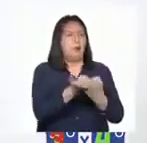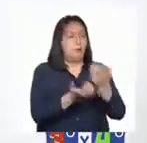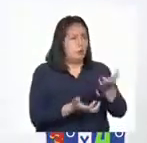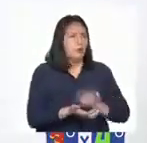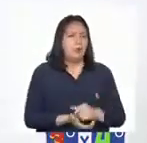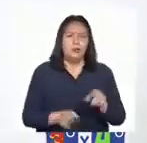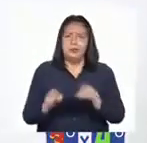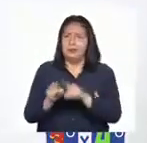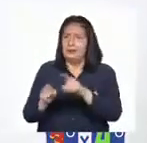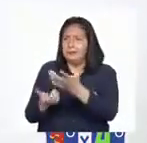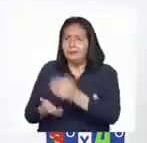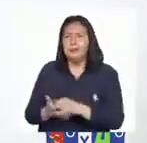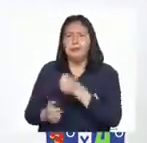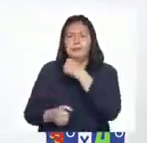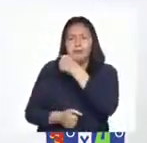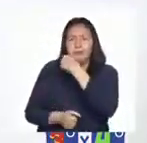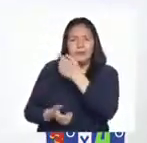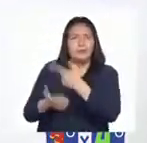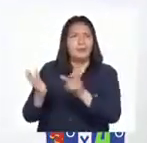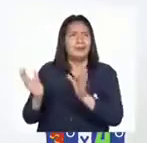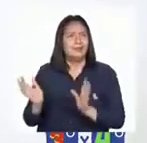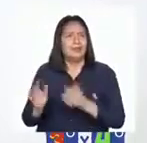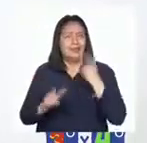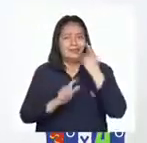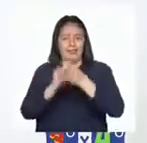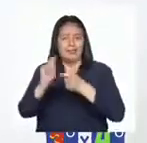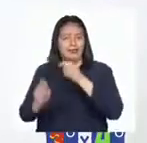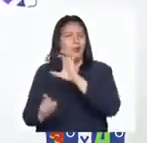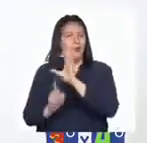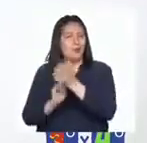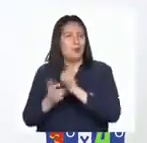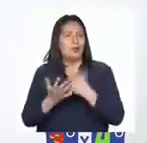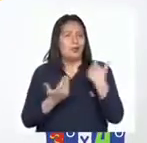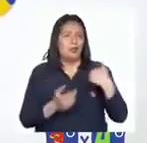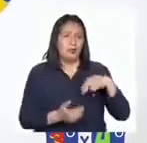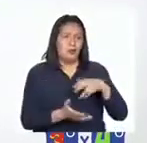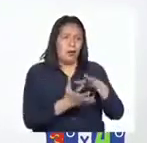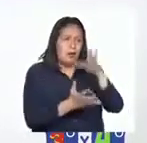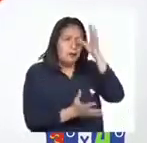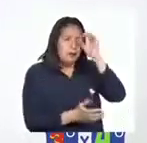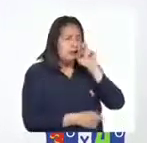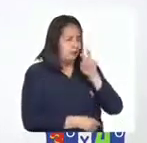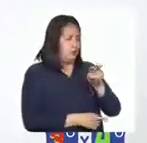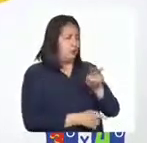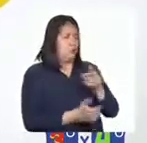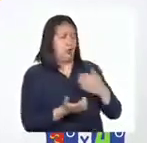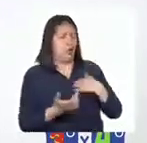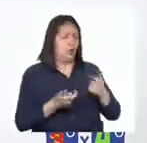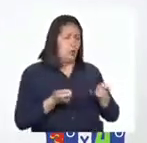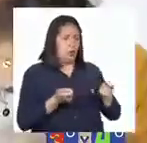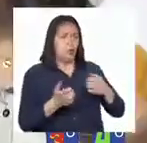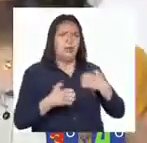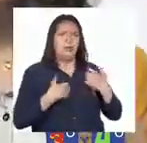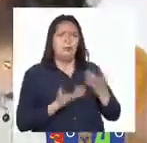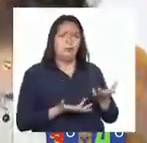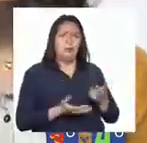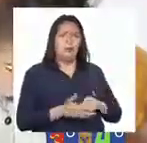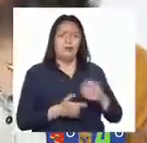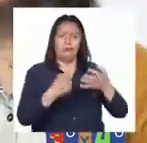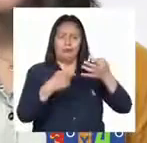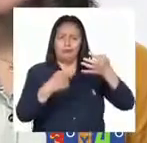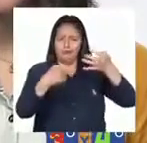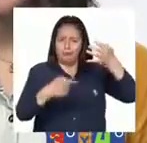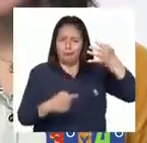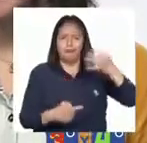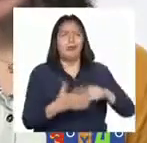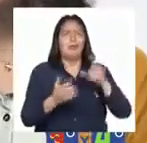Además, realizamos nuestro reportaje sobre nuestra tradición cultural y aprendimos a identificar y regular nuestras emociones. Todas